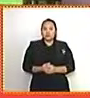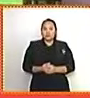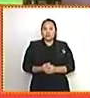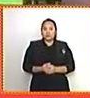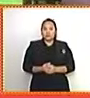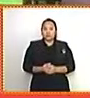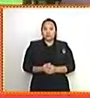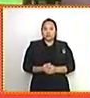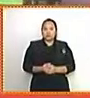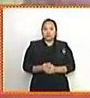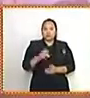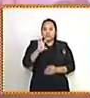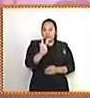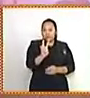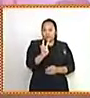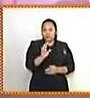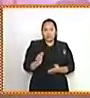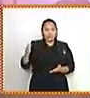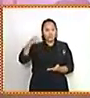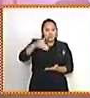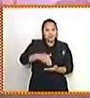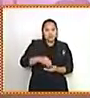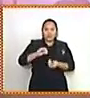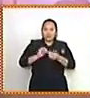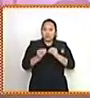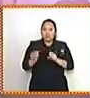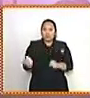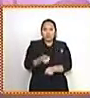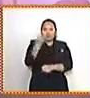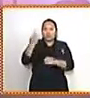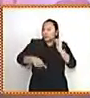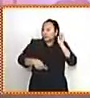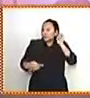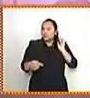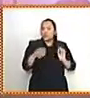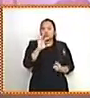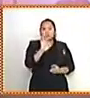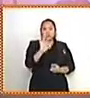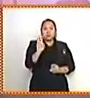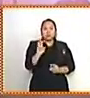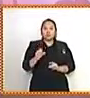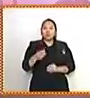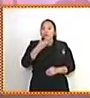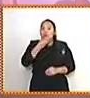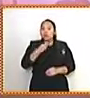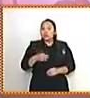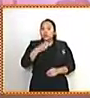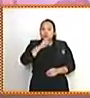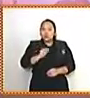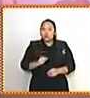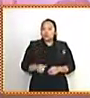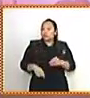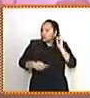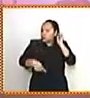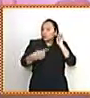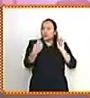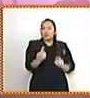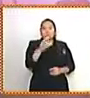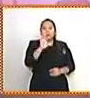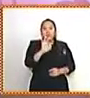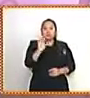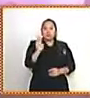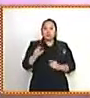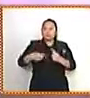Y este es el 6. Reitero el número ganador para la diaria 97 viejito y por más 1, 97 más 6.